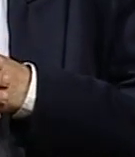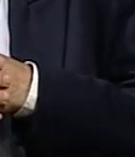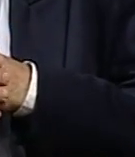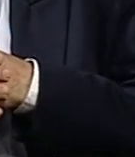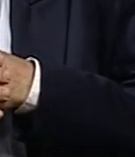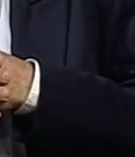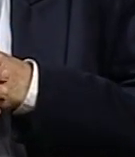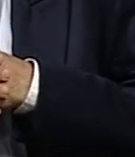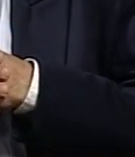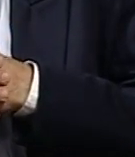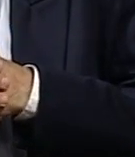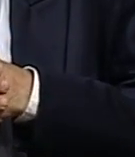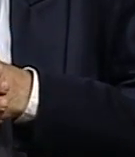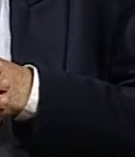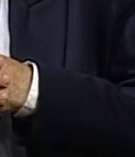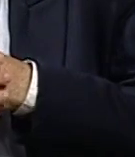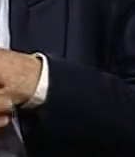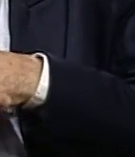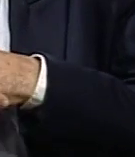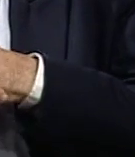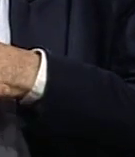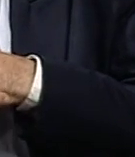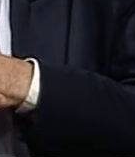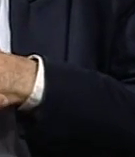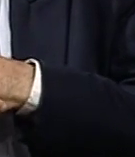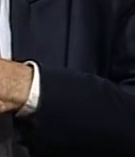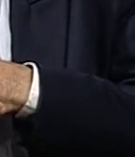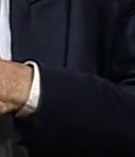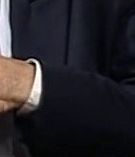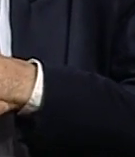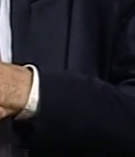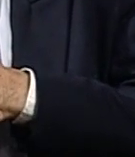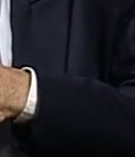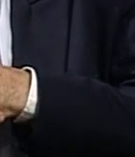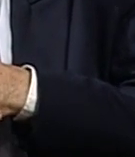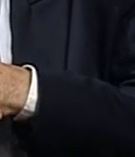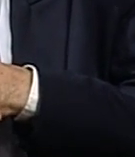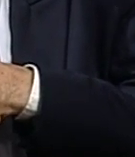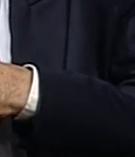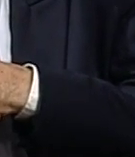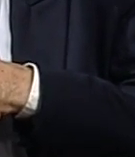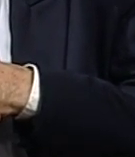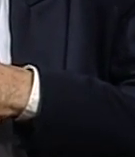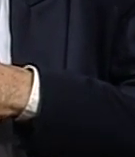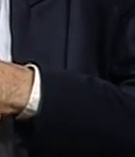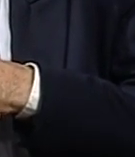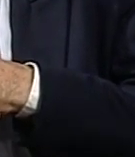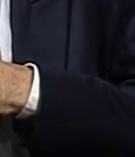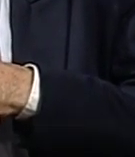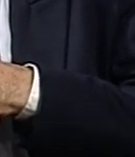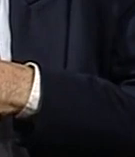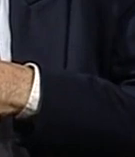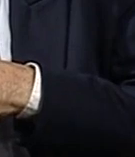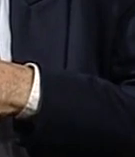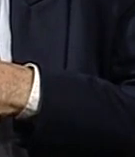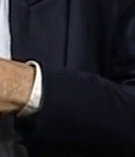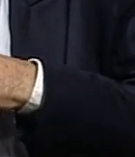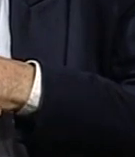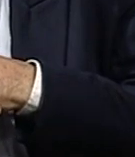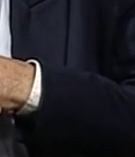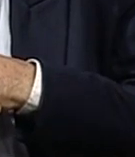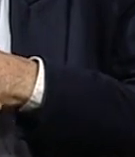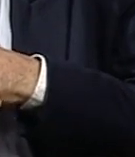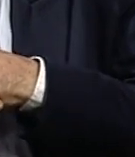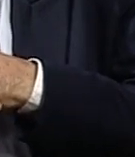y continuando con el programa de liderazgo femenino, tengo el placer de tener con ustedes,